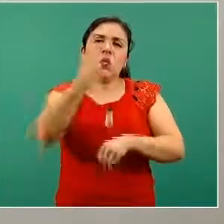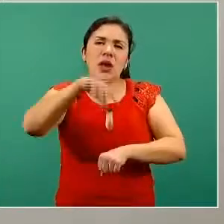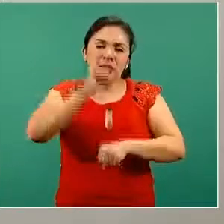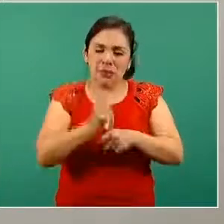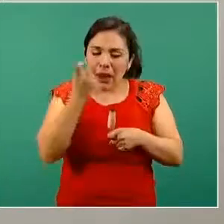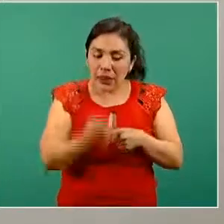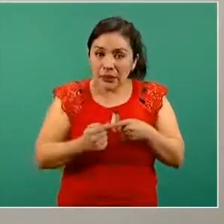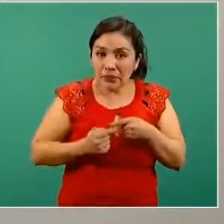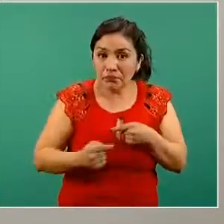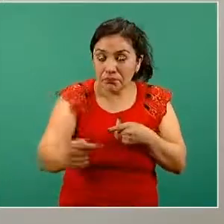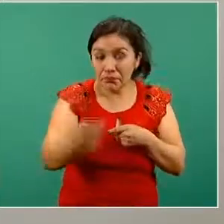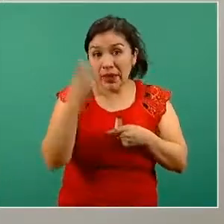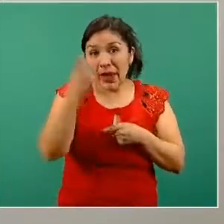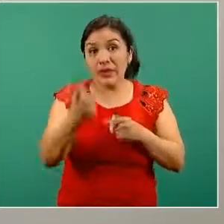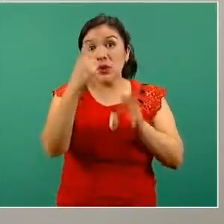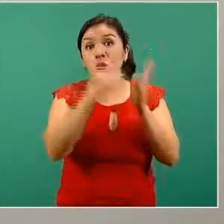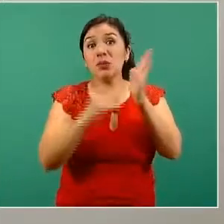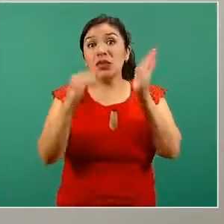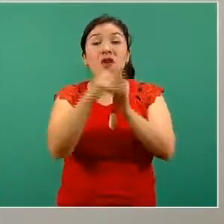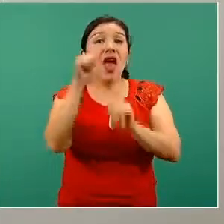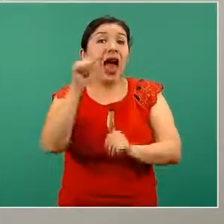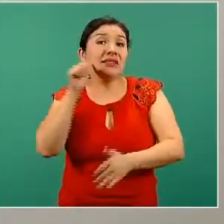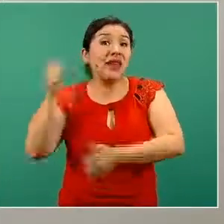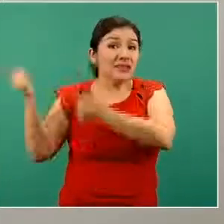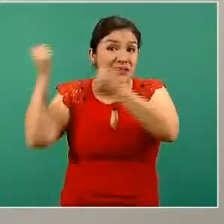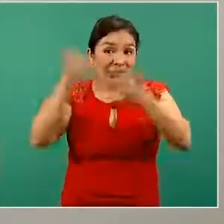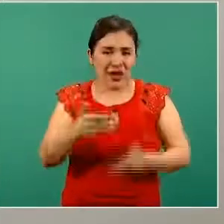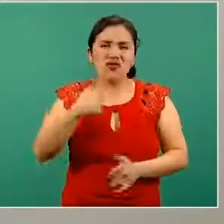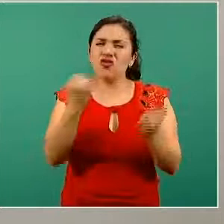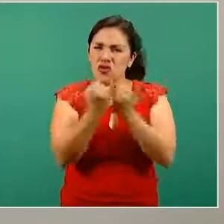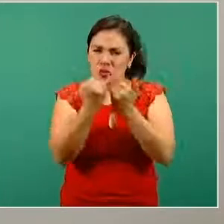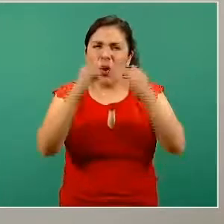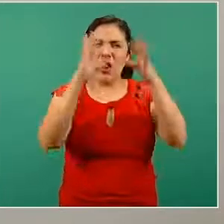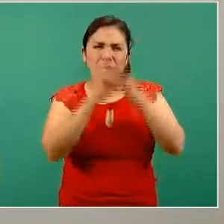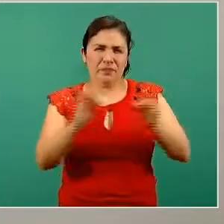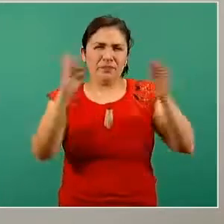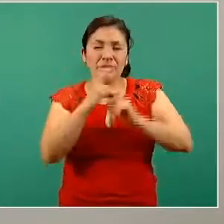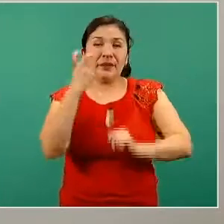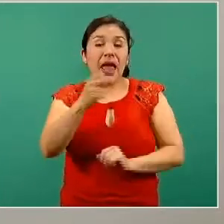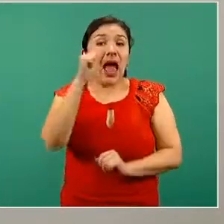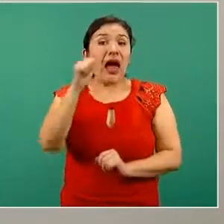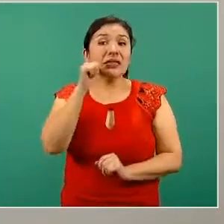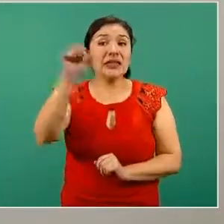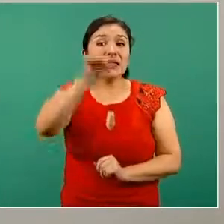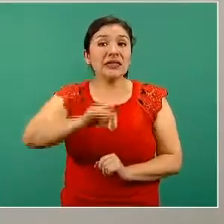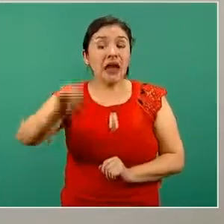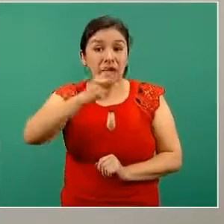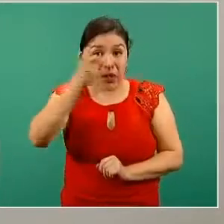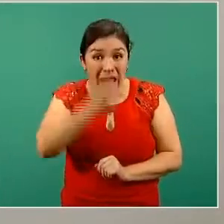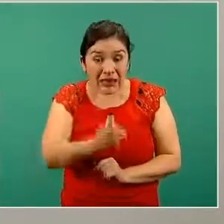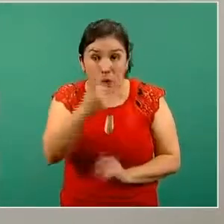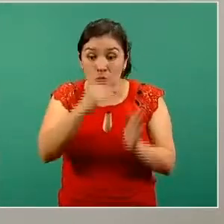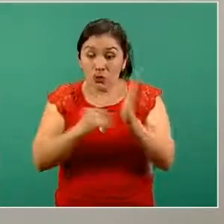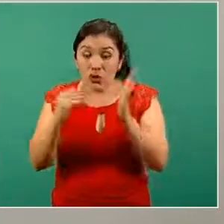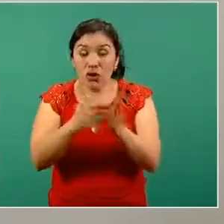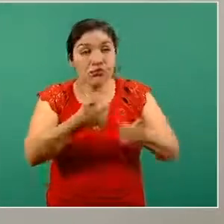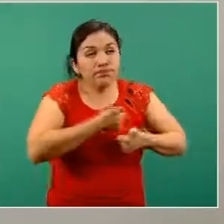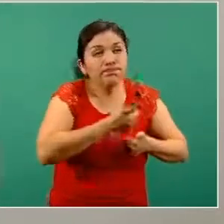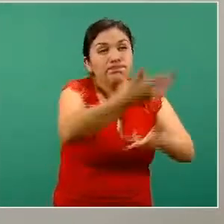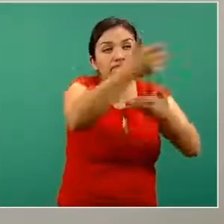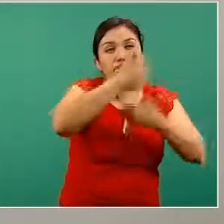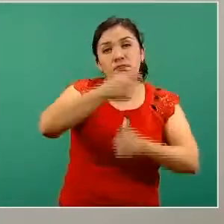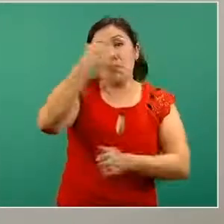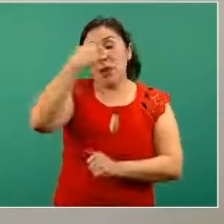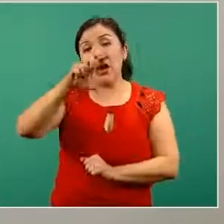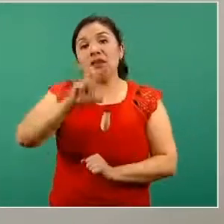esta semana. Estas dosis, 1.000.000 que llegó ayer, lo comentábamos también ayer sábado, serán distribuidas, ¿no?, entre